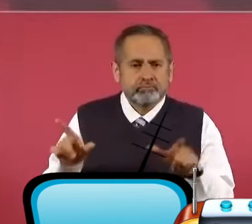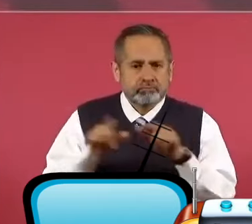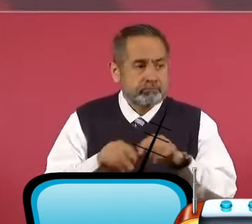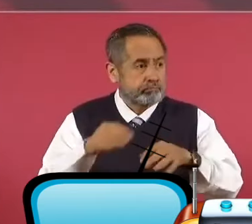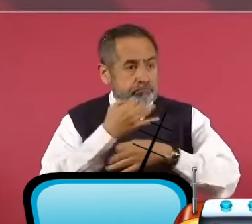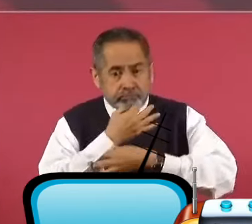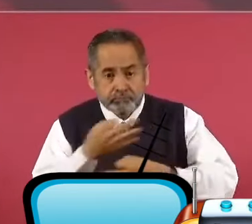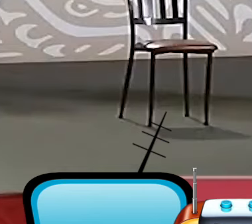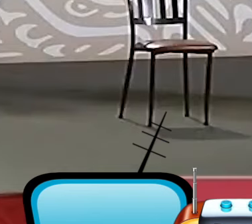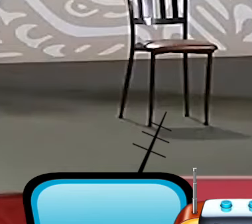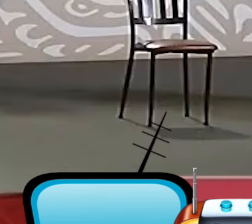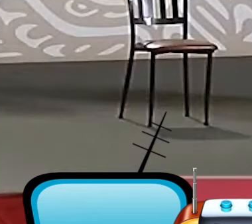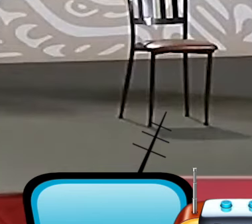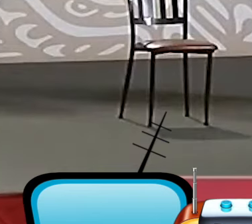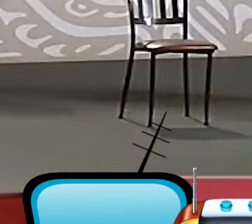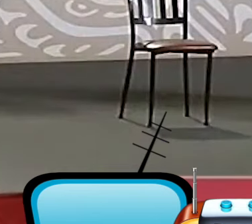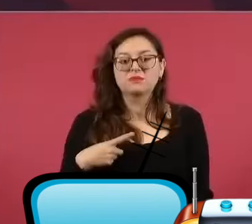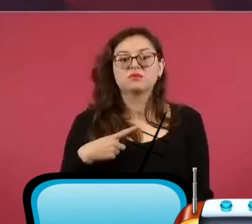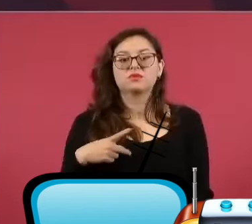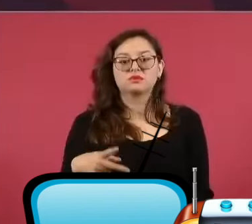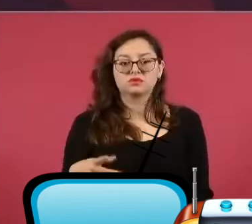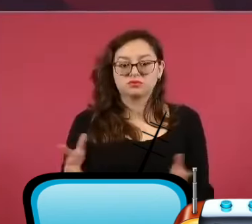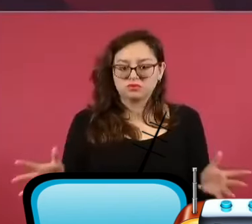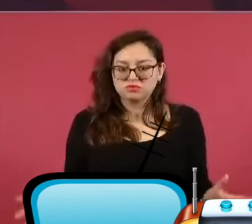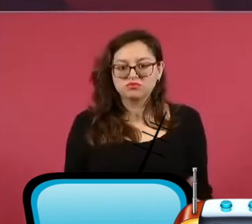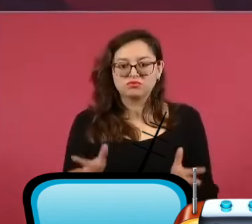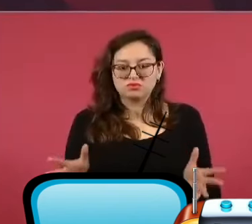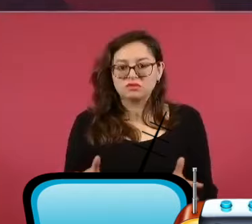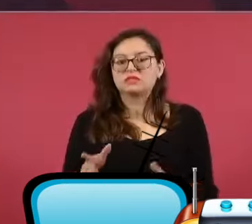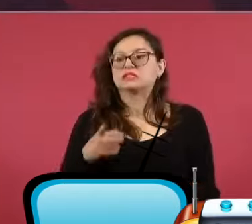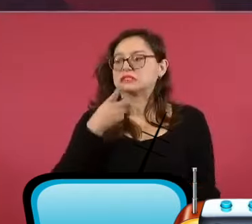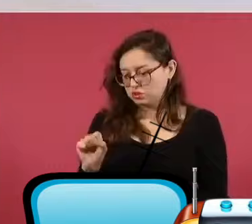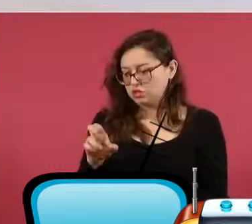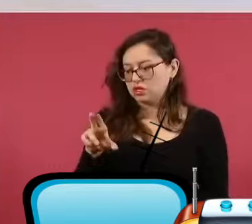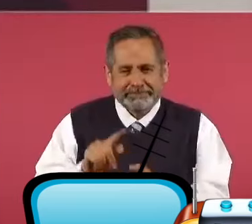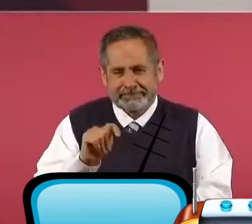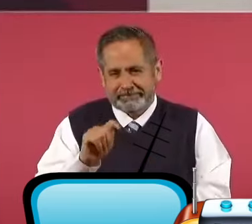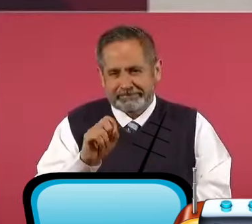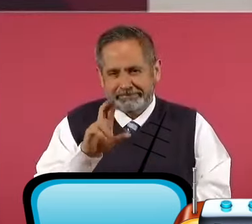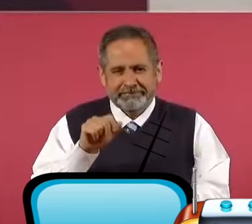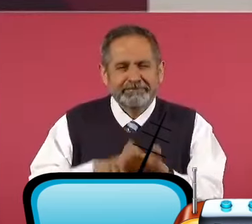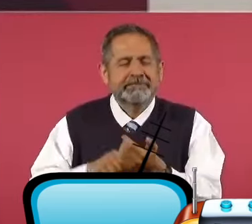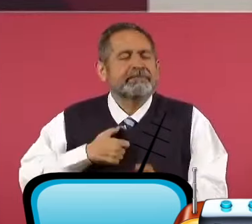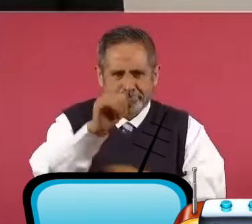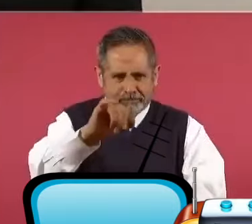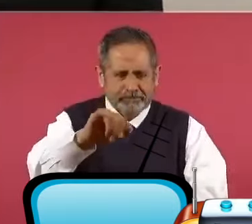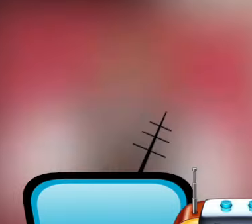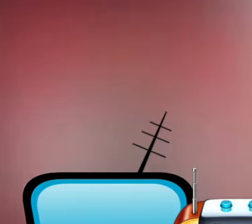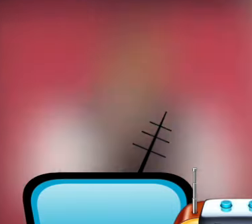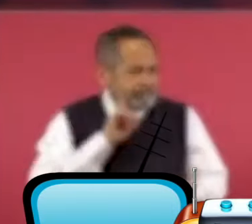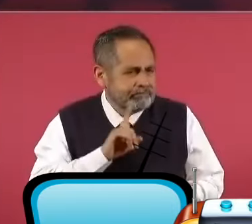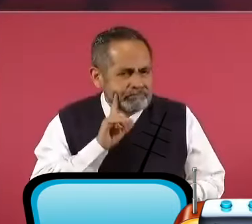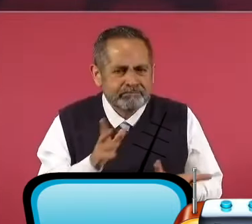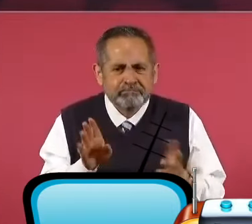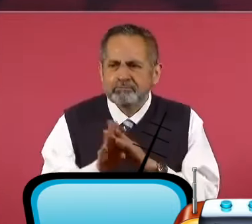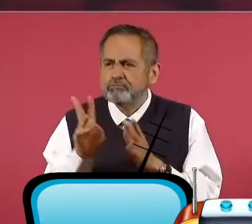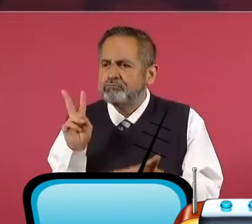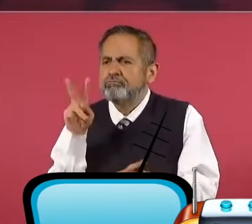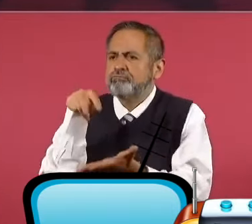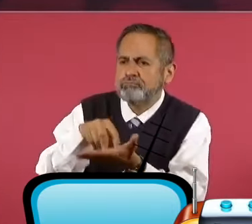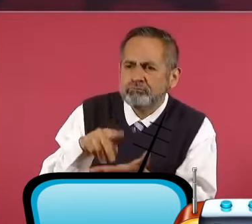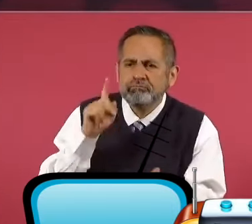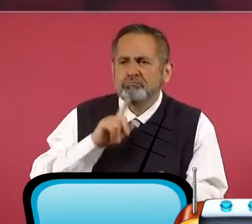Como seguramente sabrás, estos son tiempos tristes para los seguidores de Morena y